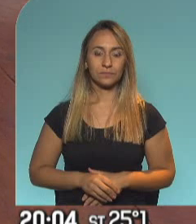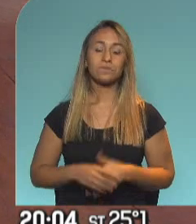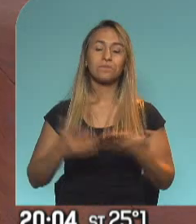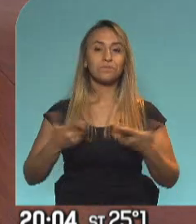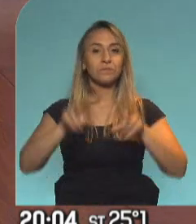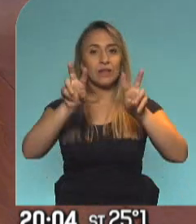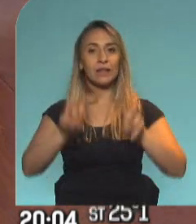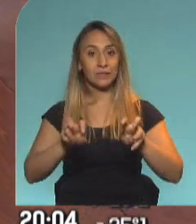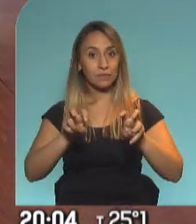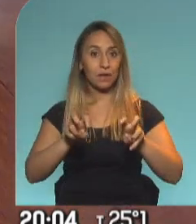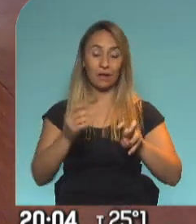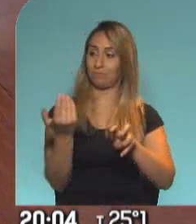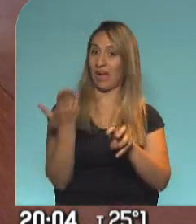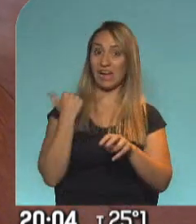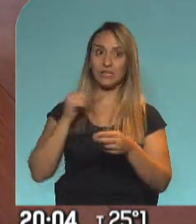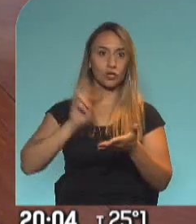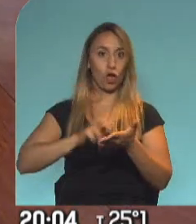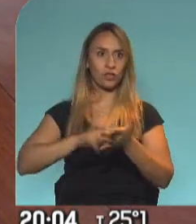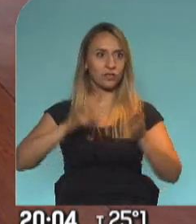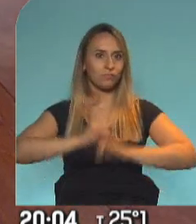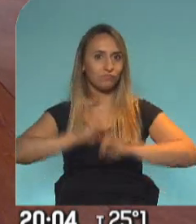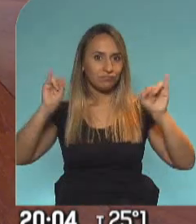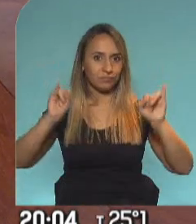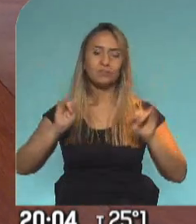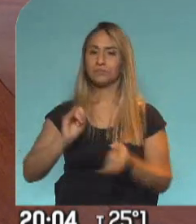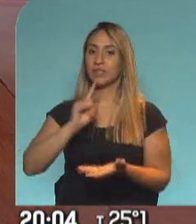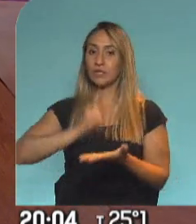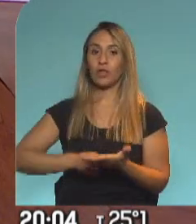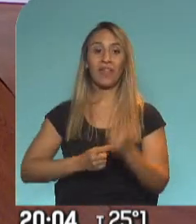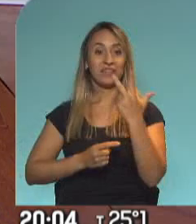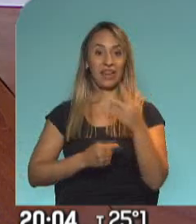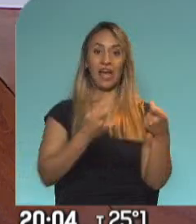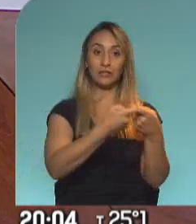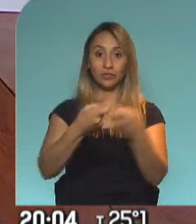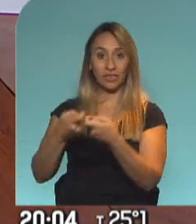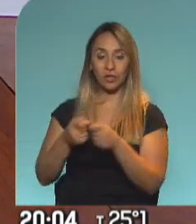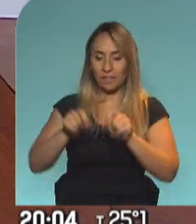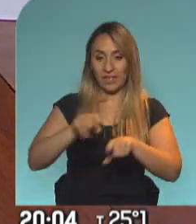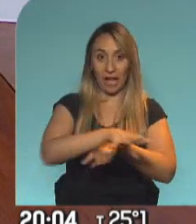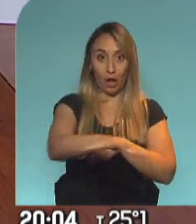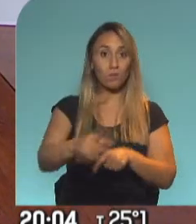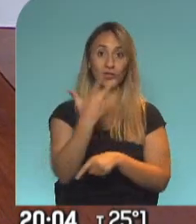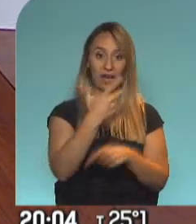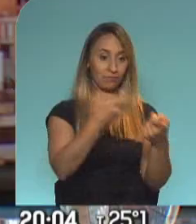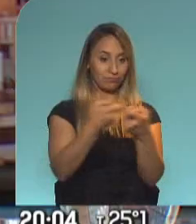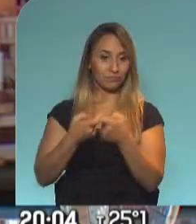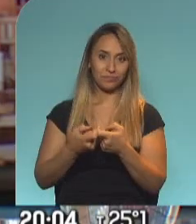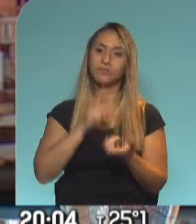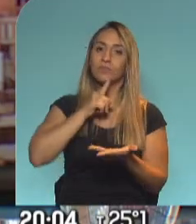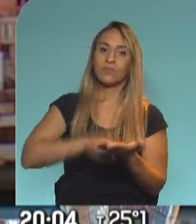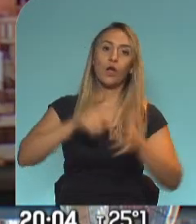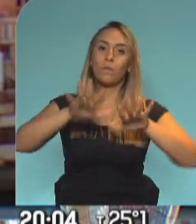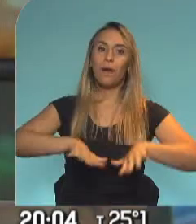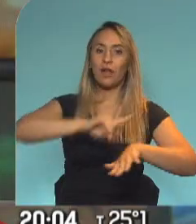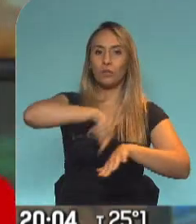nos metemos en lo que fue noticia ayer, en la decisión de 3 entidades del campo de realizar un paro por 72 horas, Lucía.